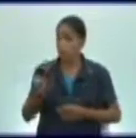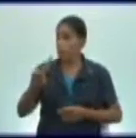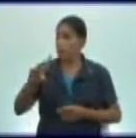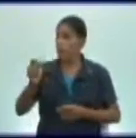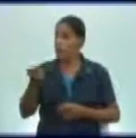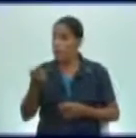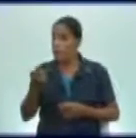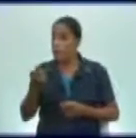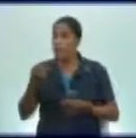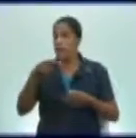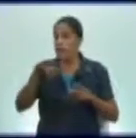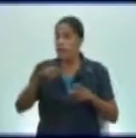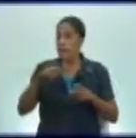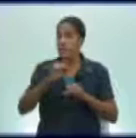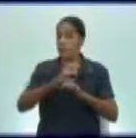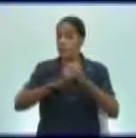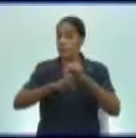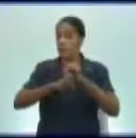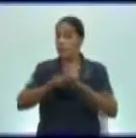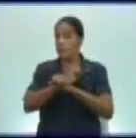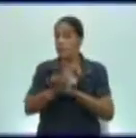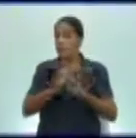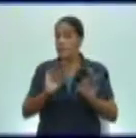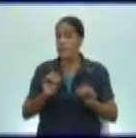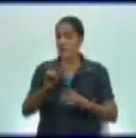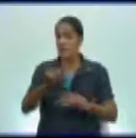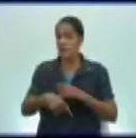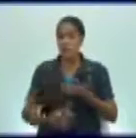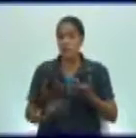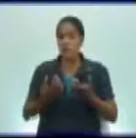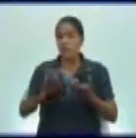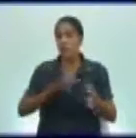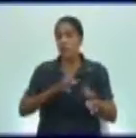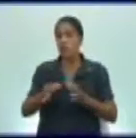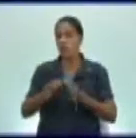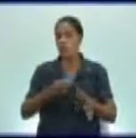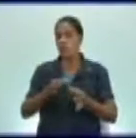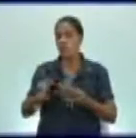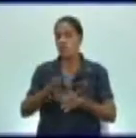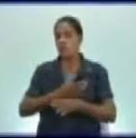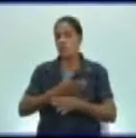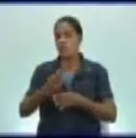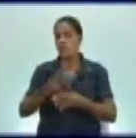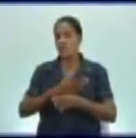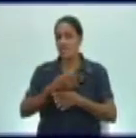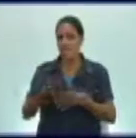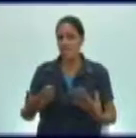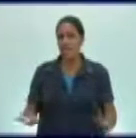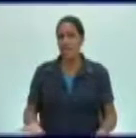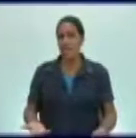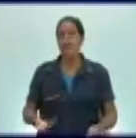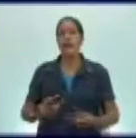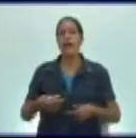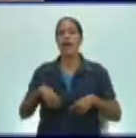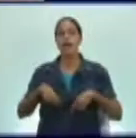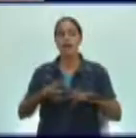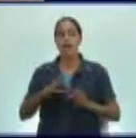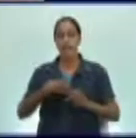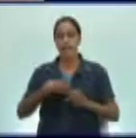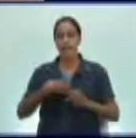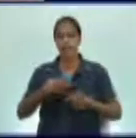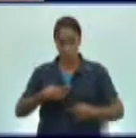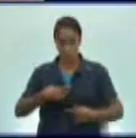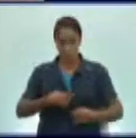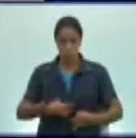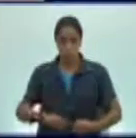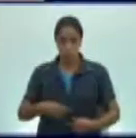hay estructuras especializadas que realizan diferentes funciones y la presencia de glándulas digestivas.